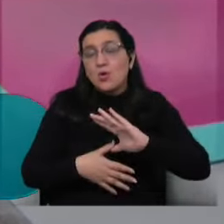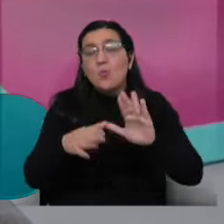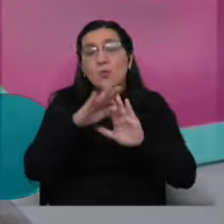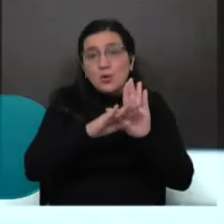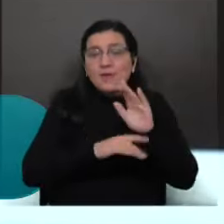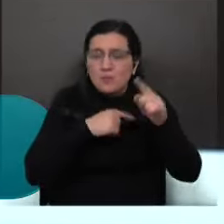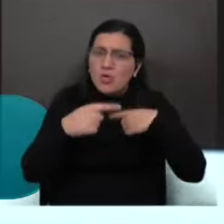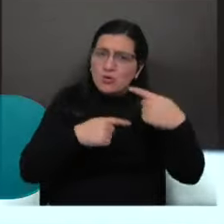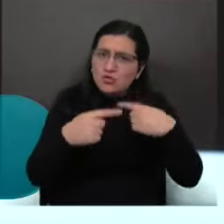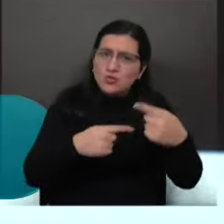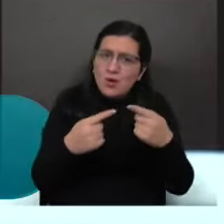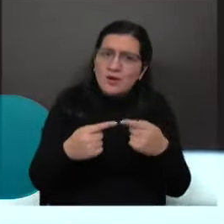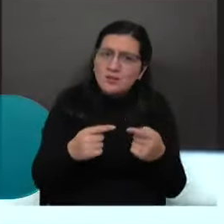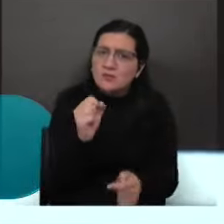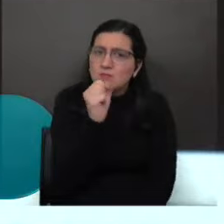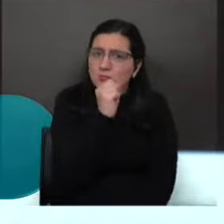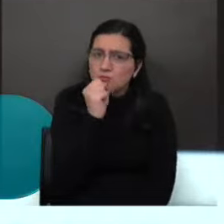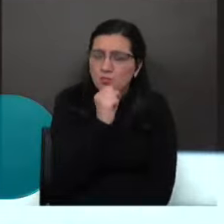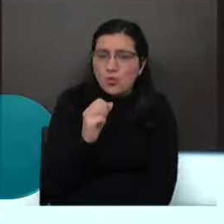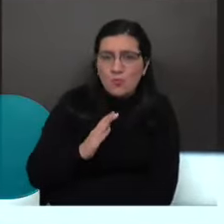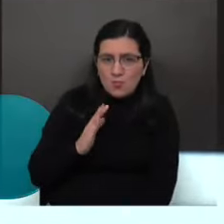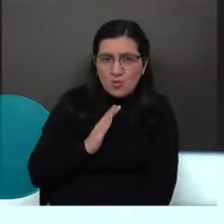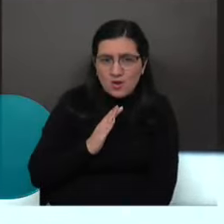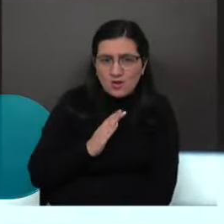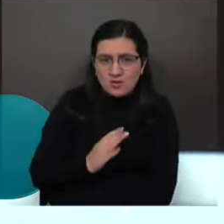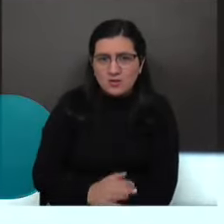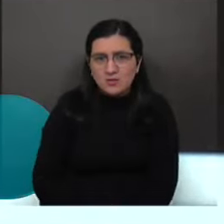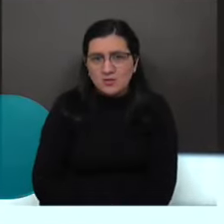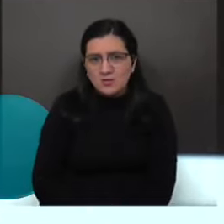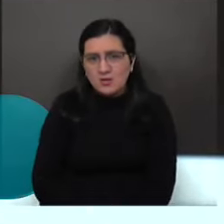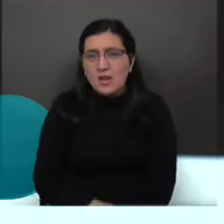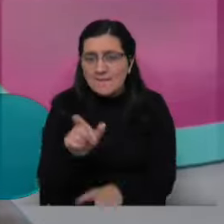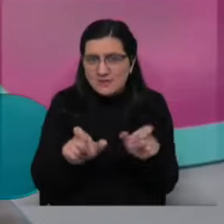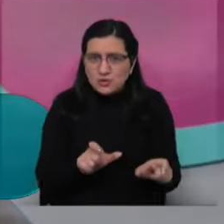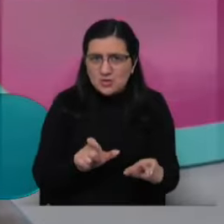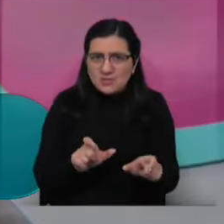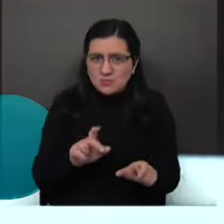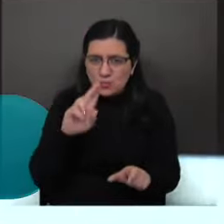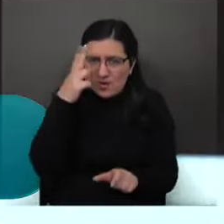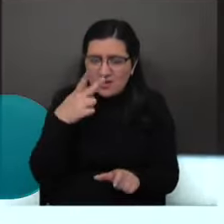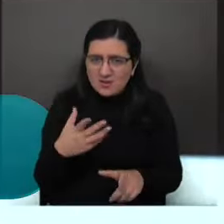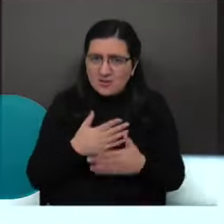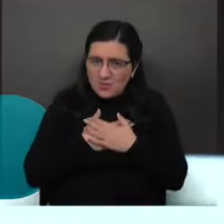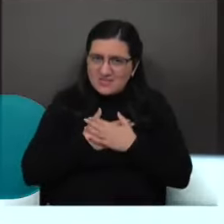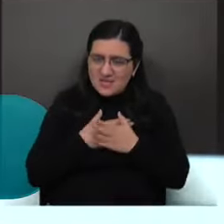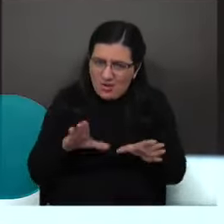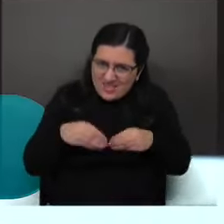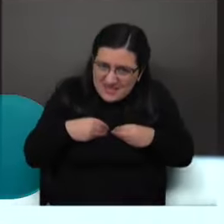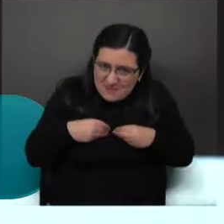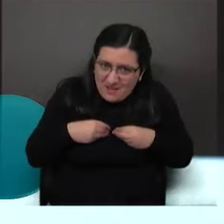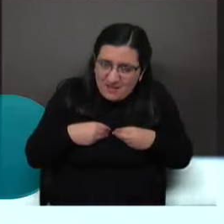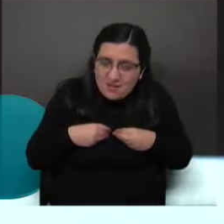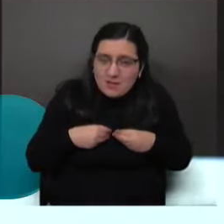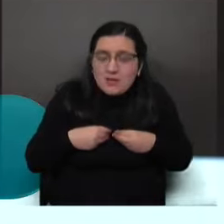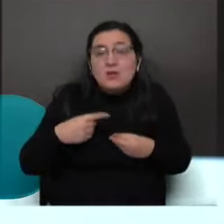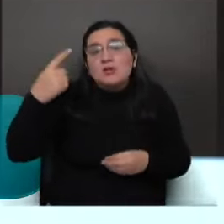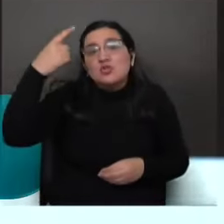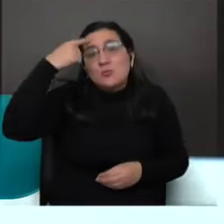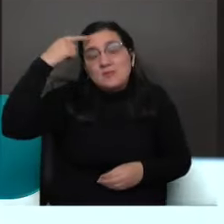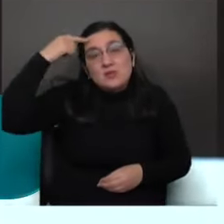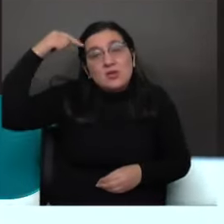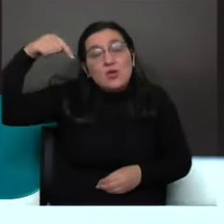así el público uruguayo lo lo manifiesta lo acepta lo quiere yo creo Bueno por ejemplo yo creo que el público de acá ya